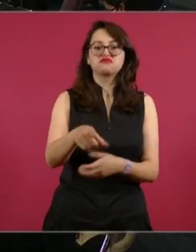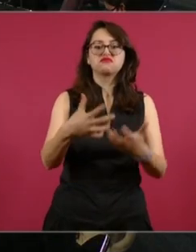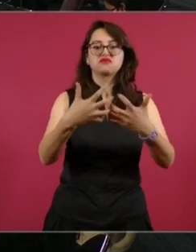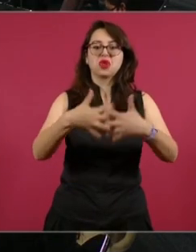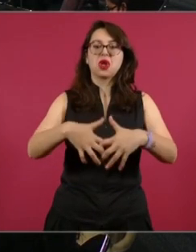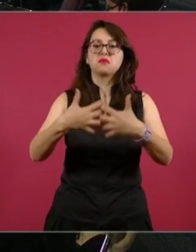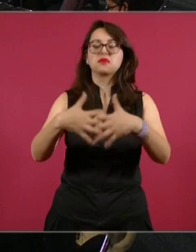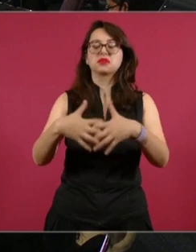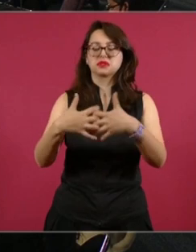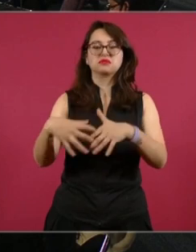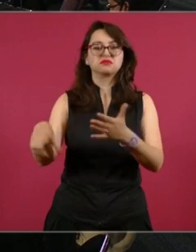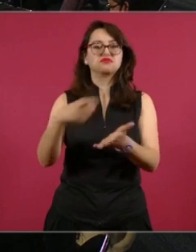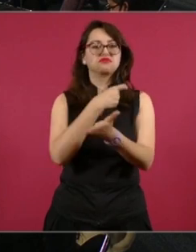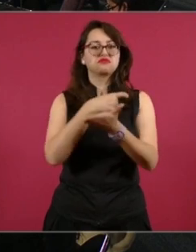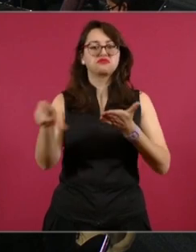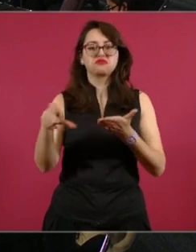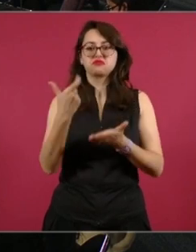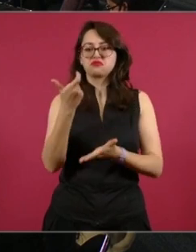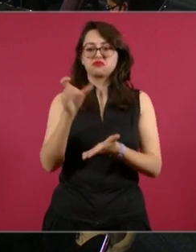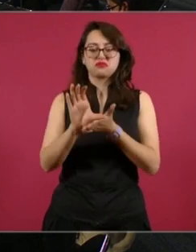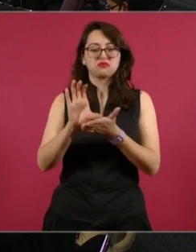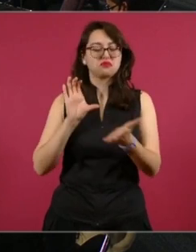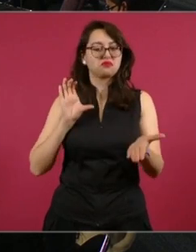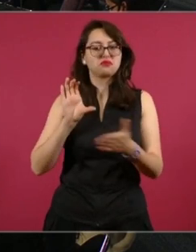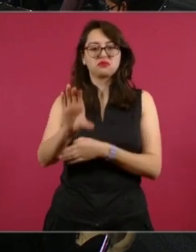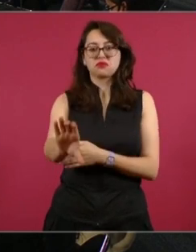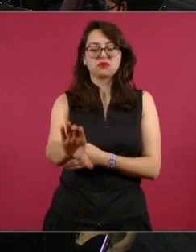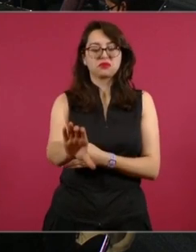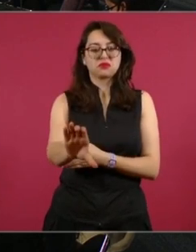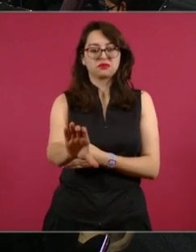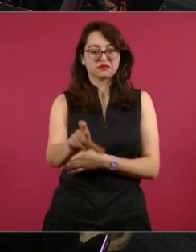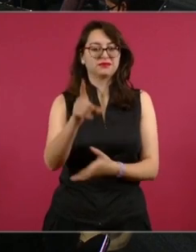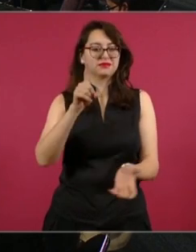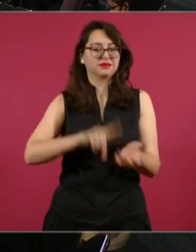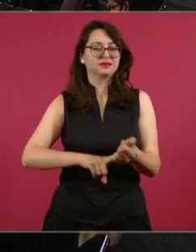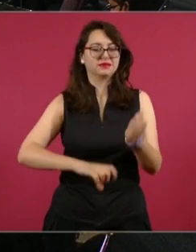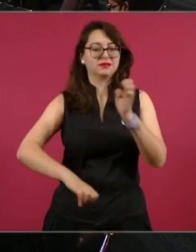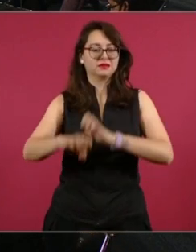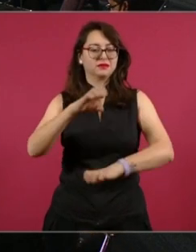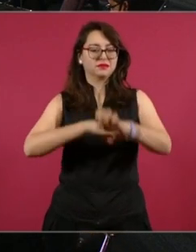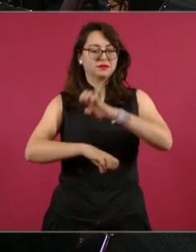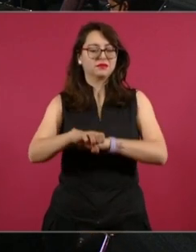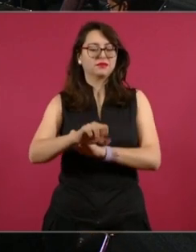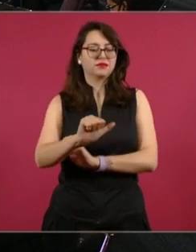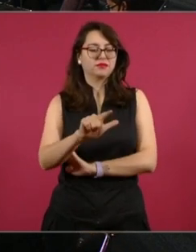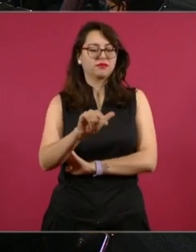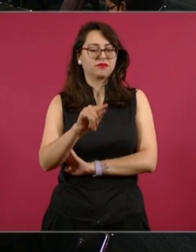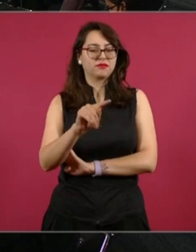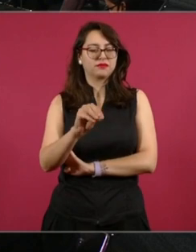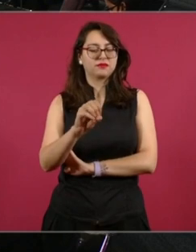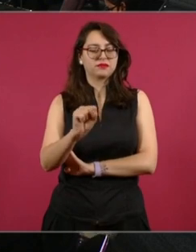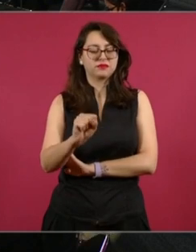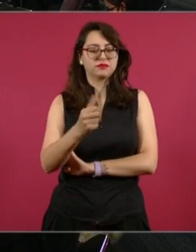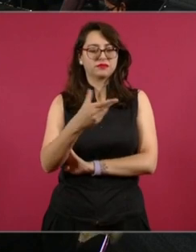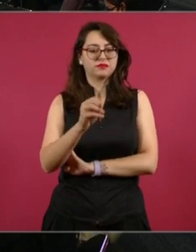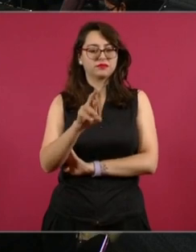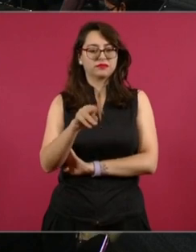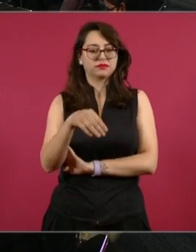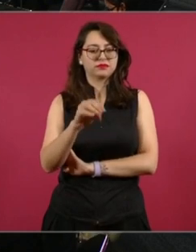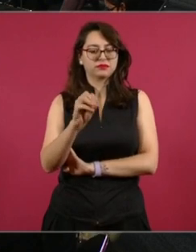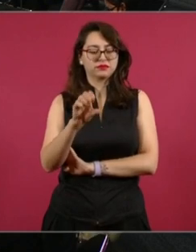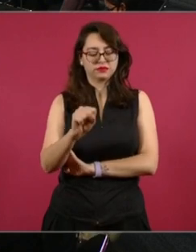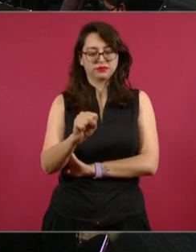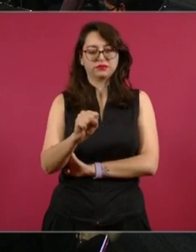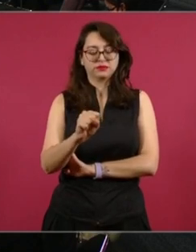una empresa de Altos Hornos o del dueño